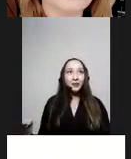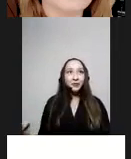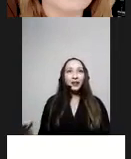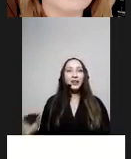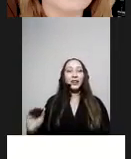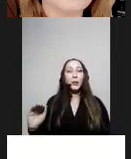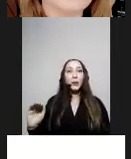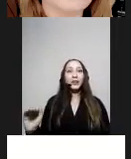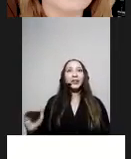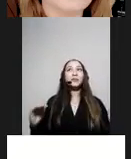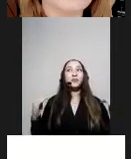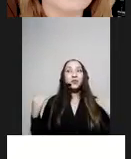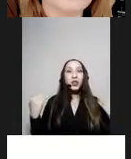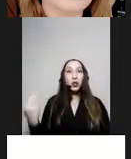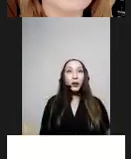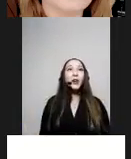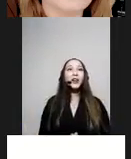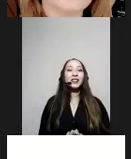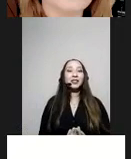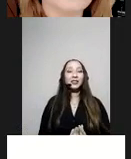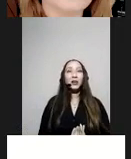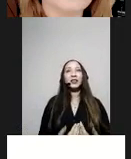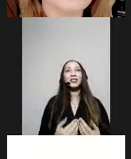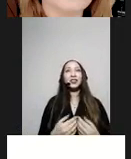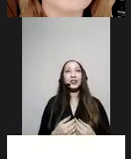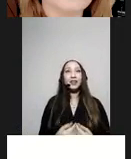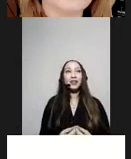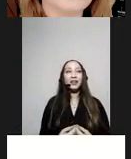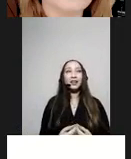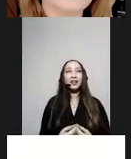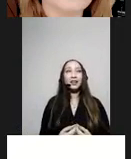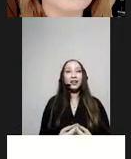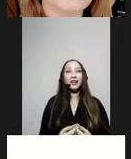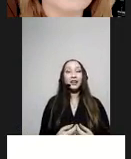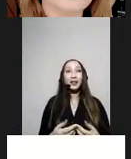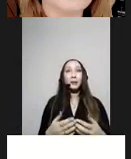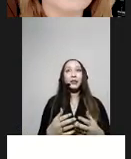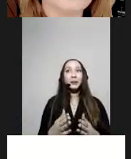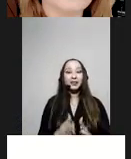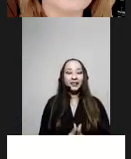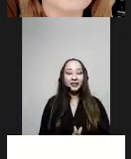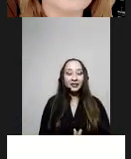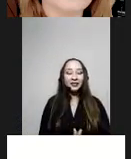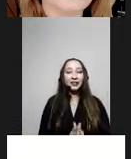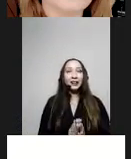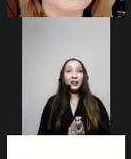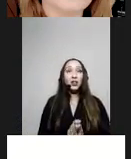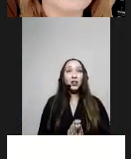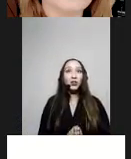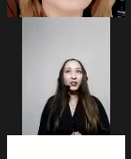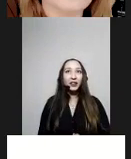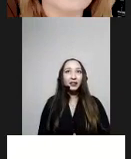clara, ya que nos permite tomar mejores decisiones y estar más presentes